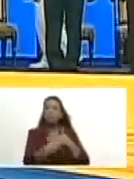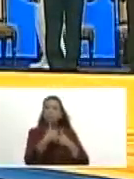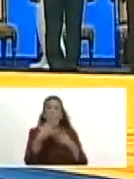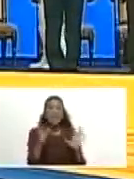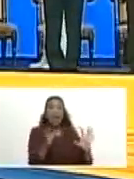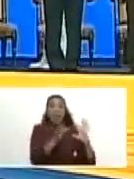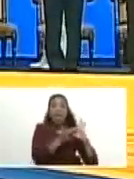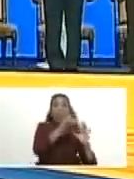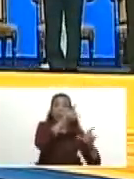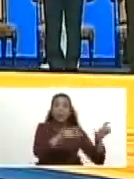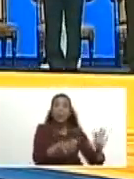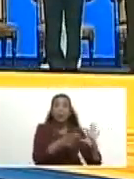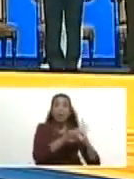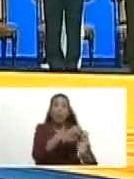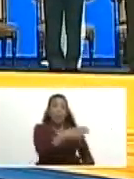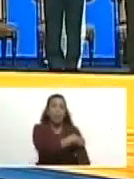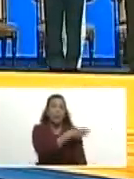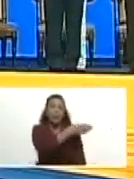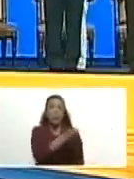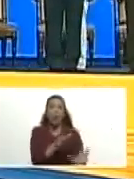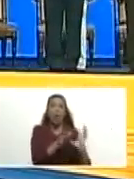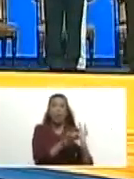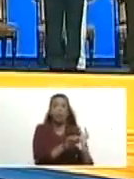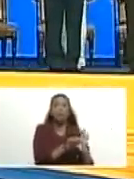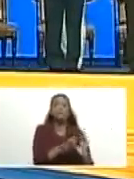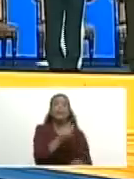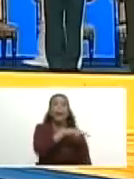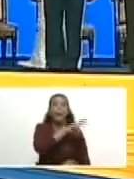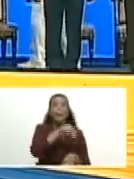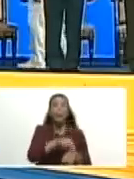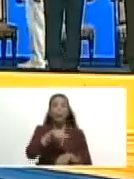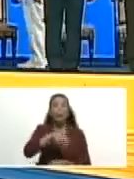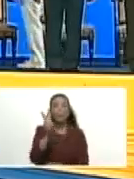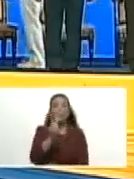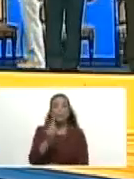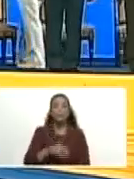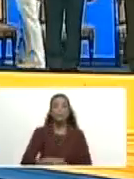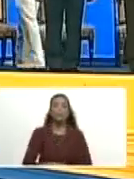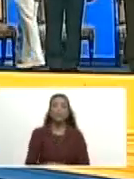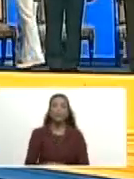aliados también criminales de la derecha nacional.